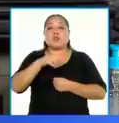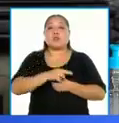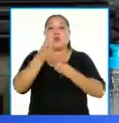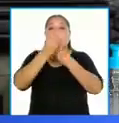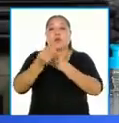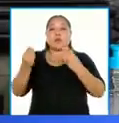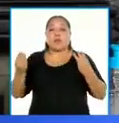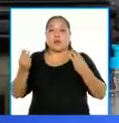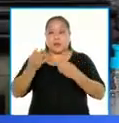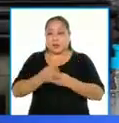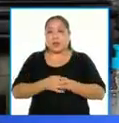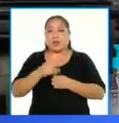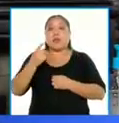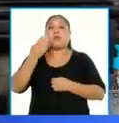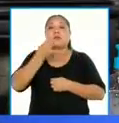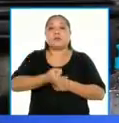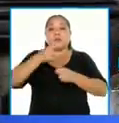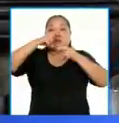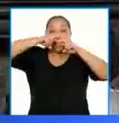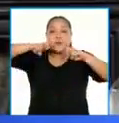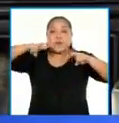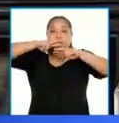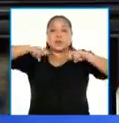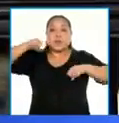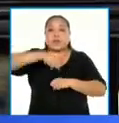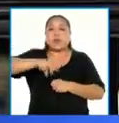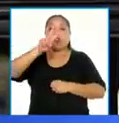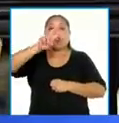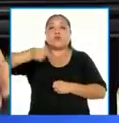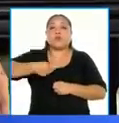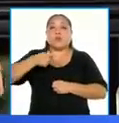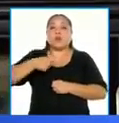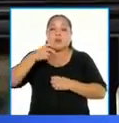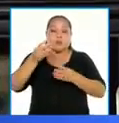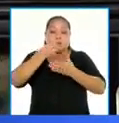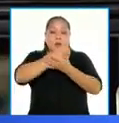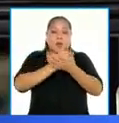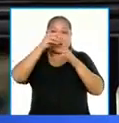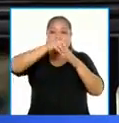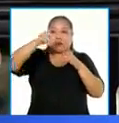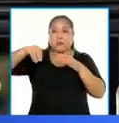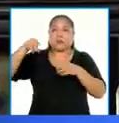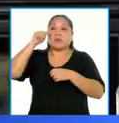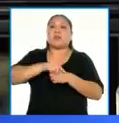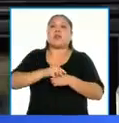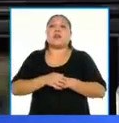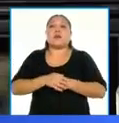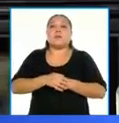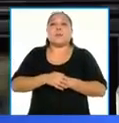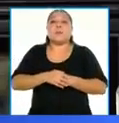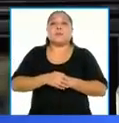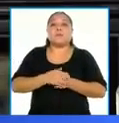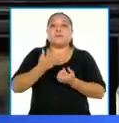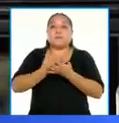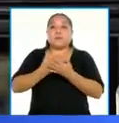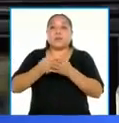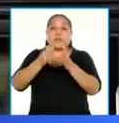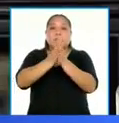materia precisamente de la investigación de esas 2.000 dosis de vacunas experimentales que